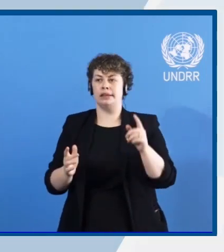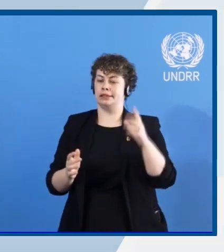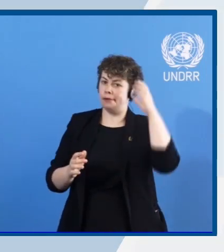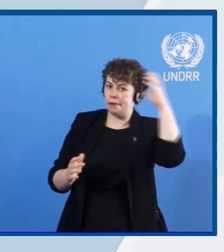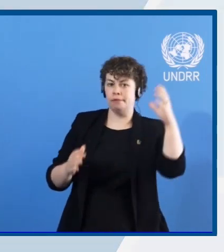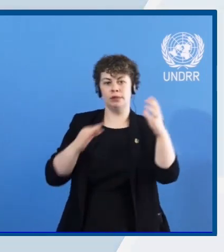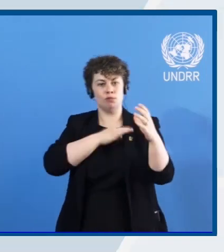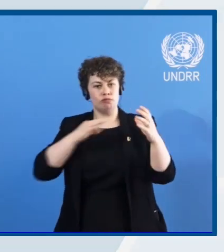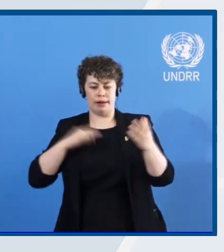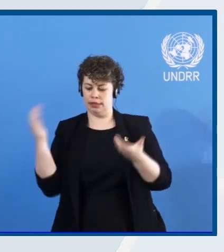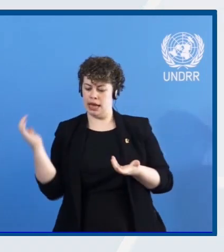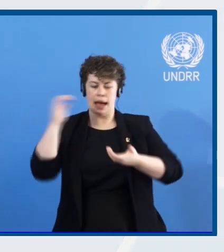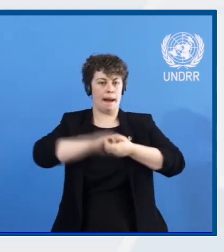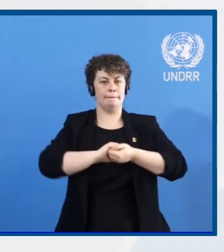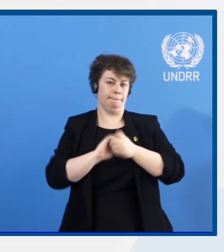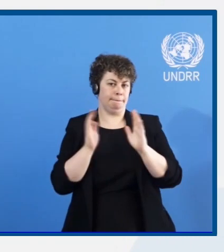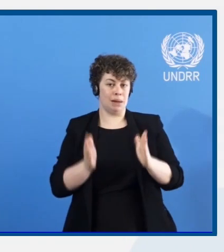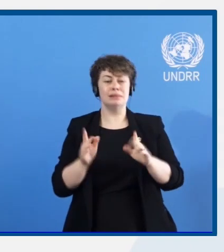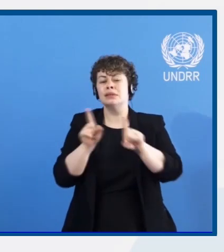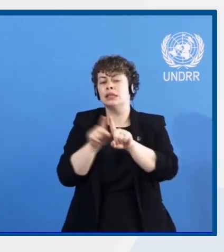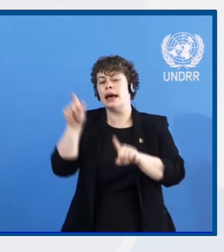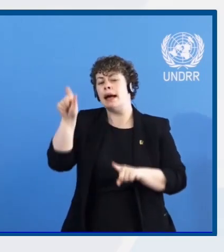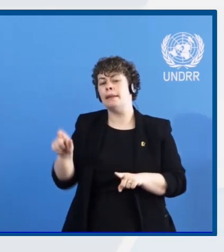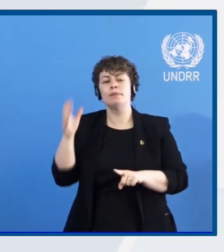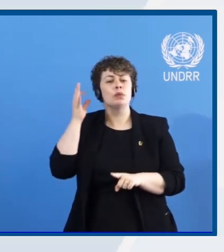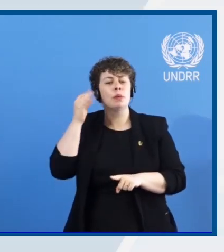hay una importancia